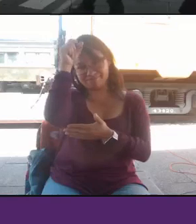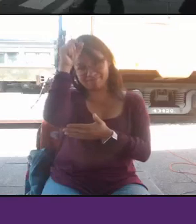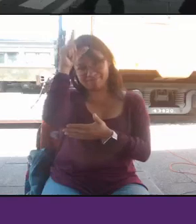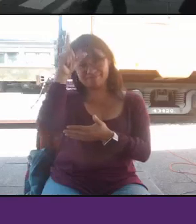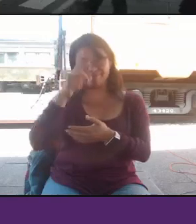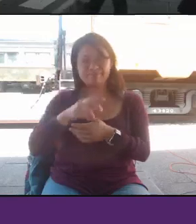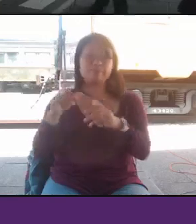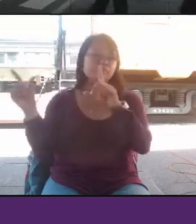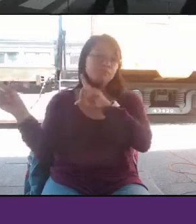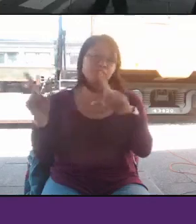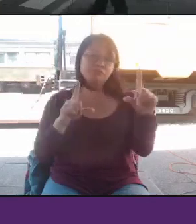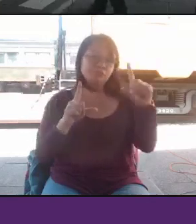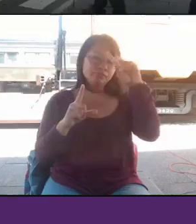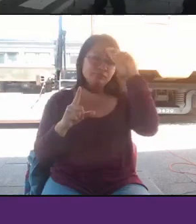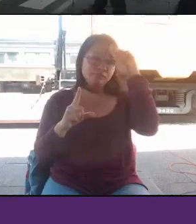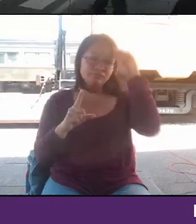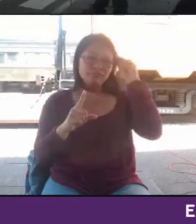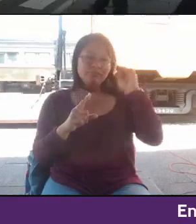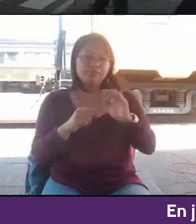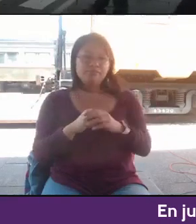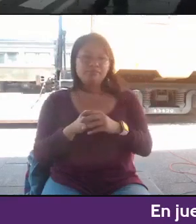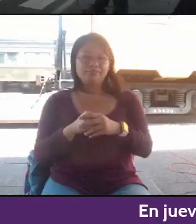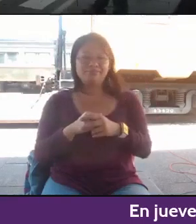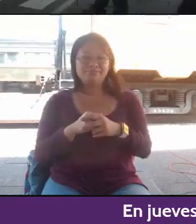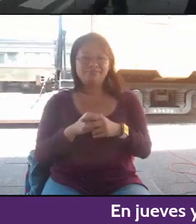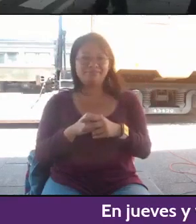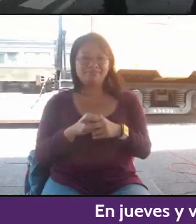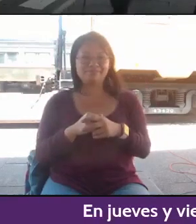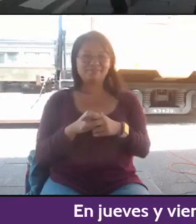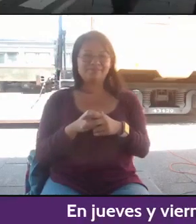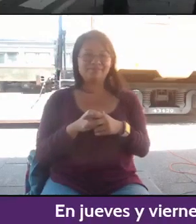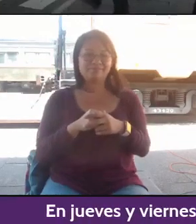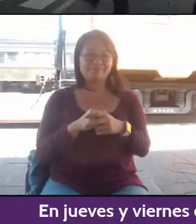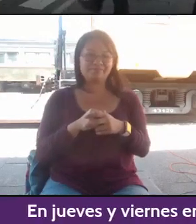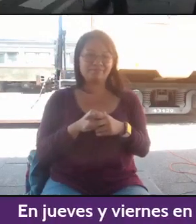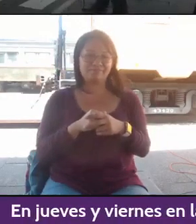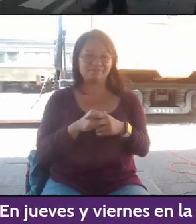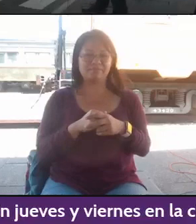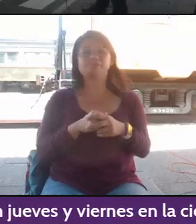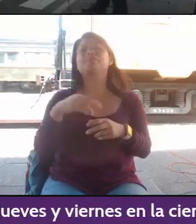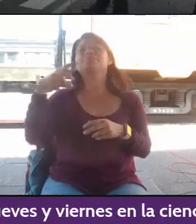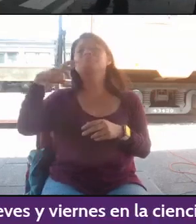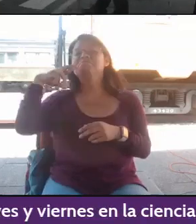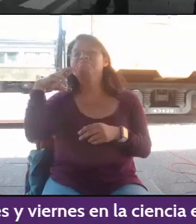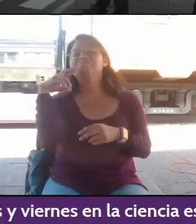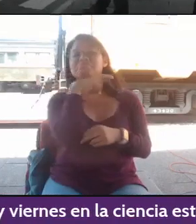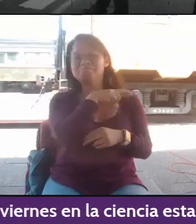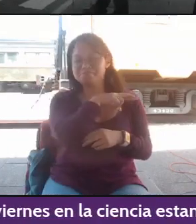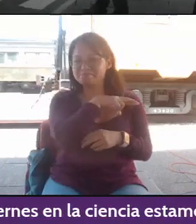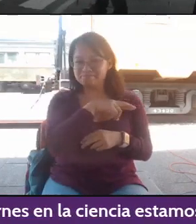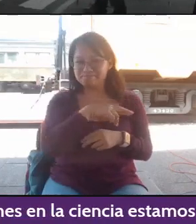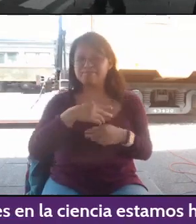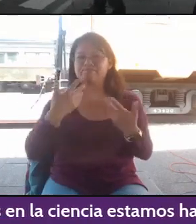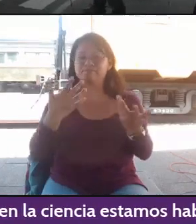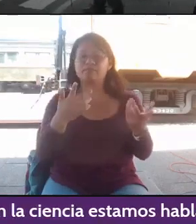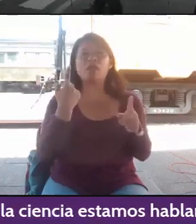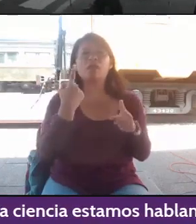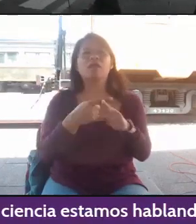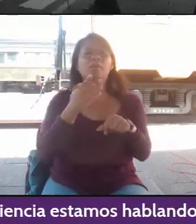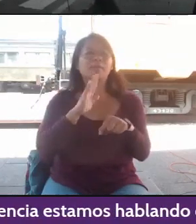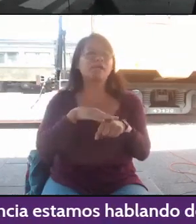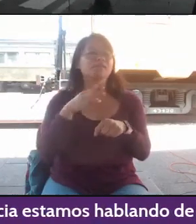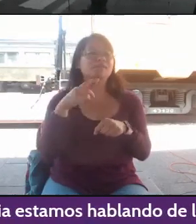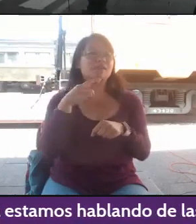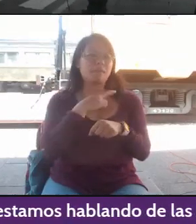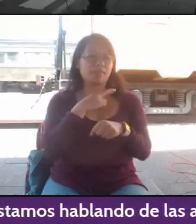más. La que sigue. La velocidad. ¿Cuál creen que es más rápida? A ver, ¿quién dice que las